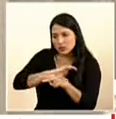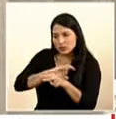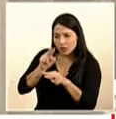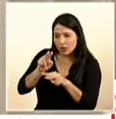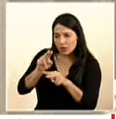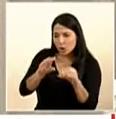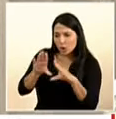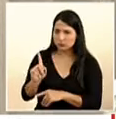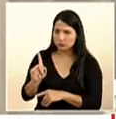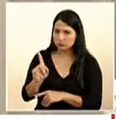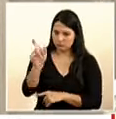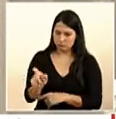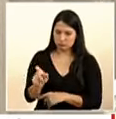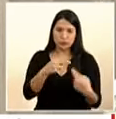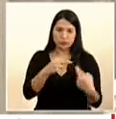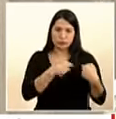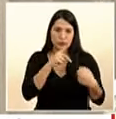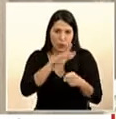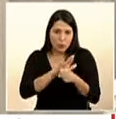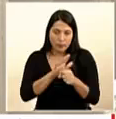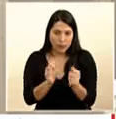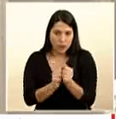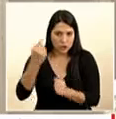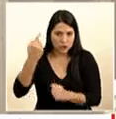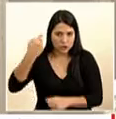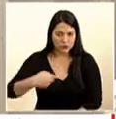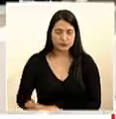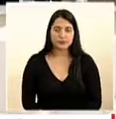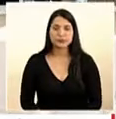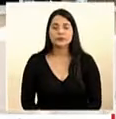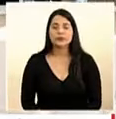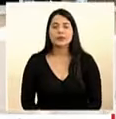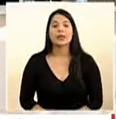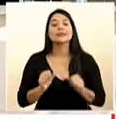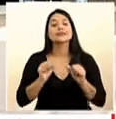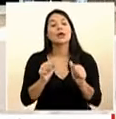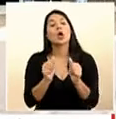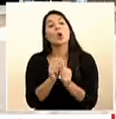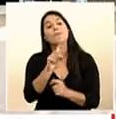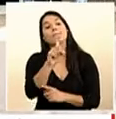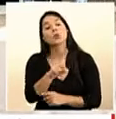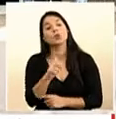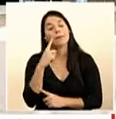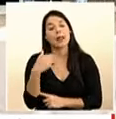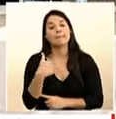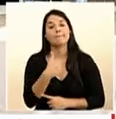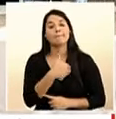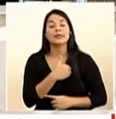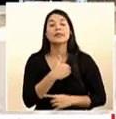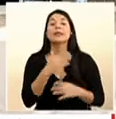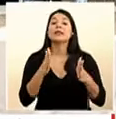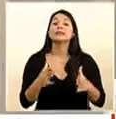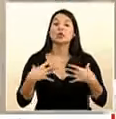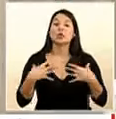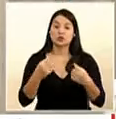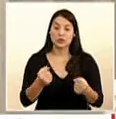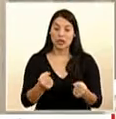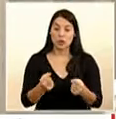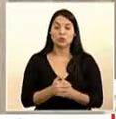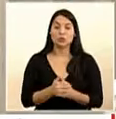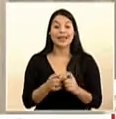cumplir con el reglamento continuamos con las consultas para el señor ministro de salud está nos llega desde